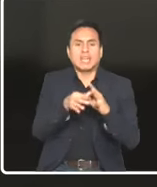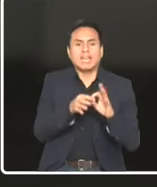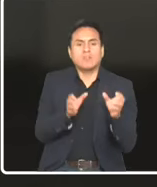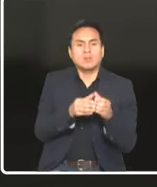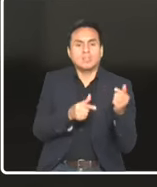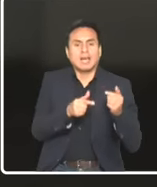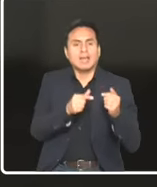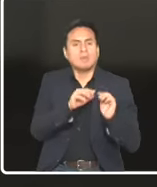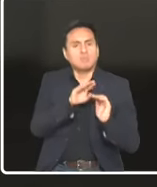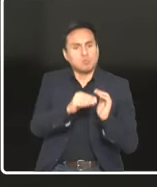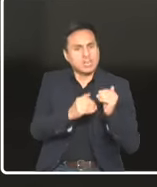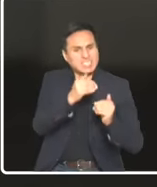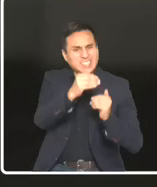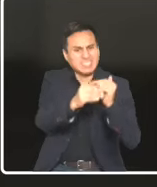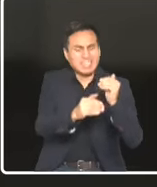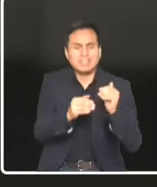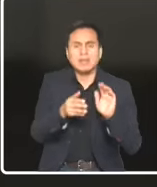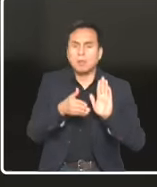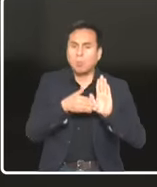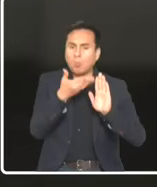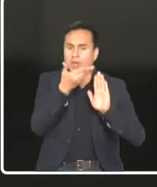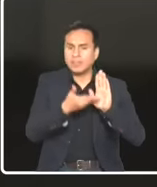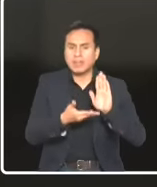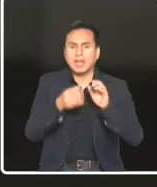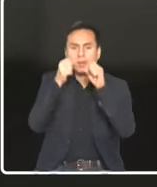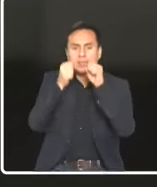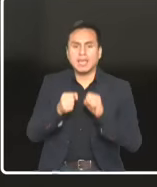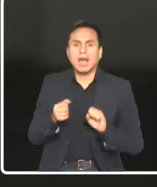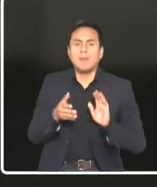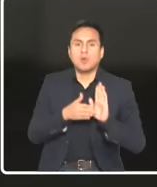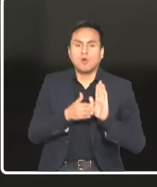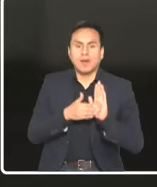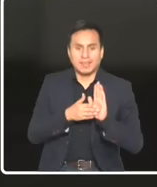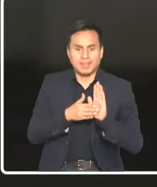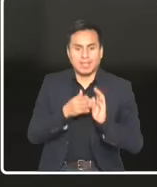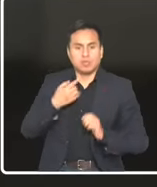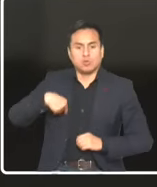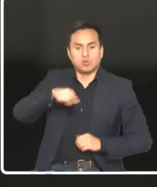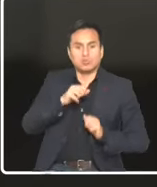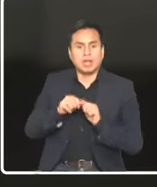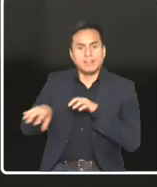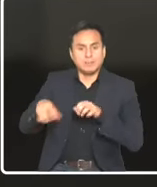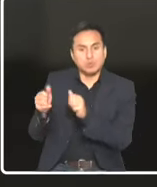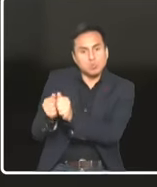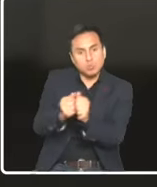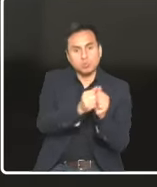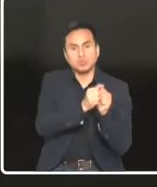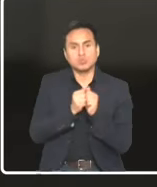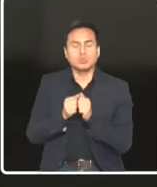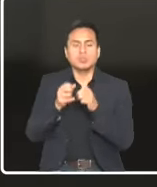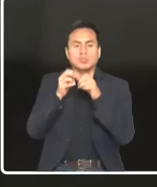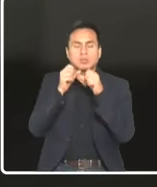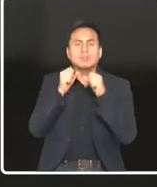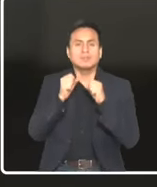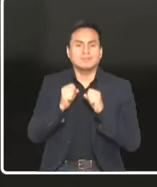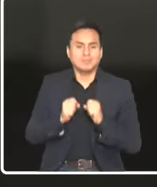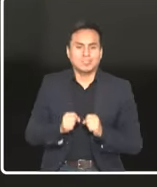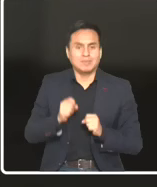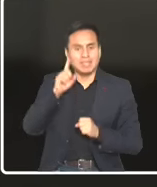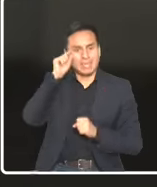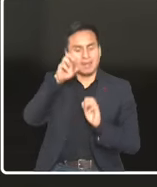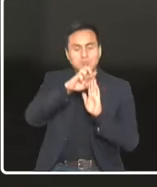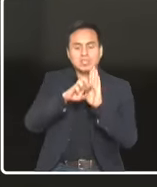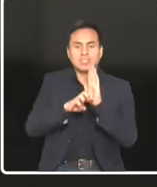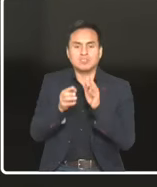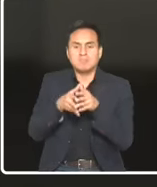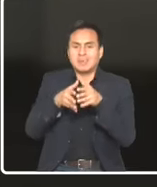progresistas nos muestra que hay una capacidad probada de que cuando actuamos juntos es posible crear